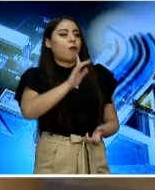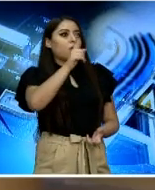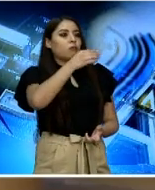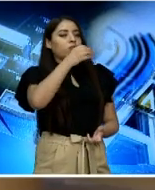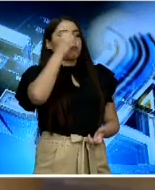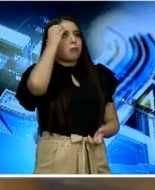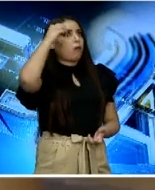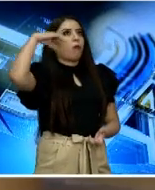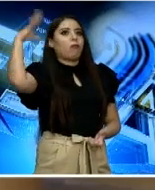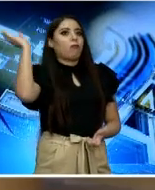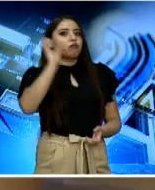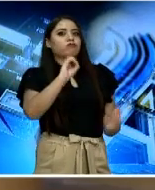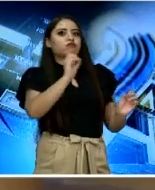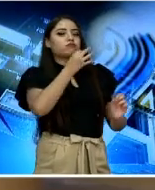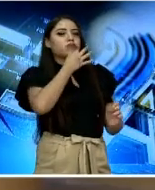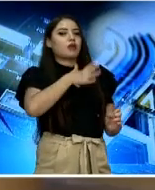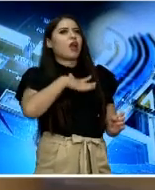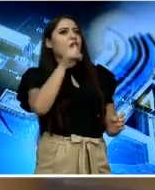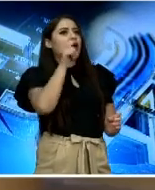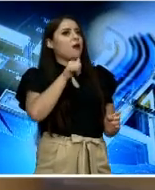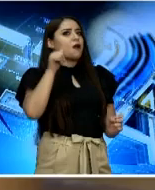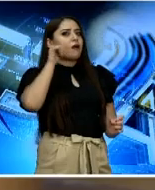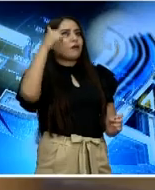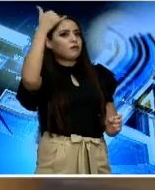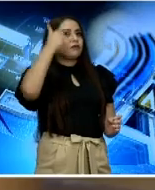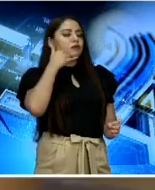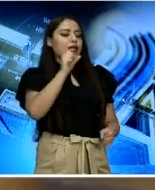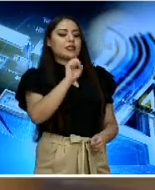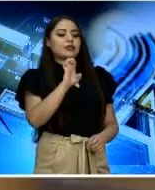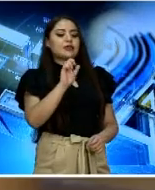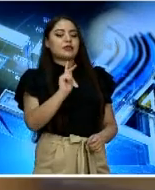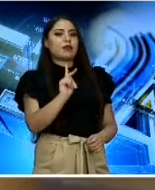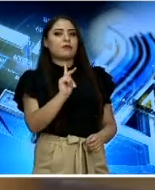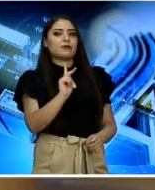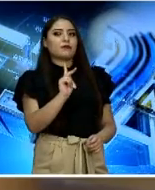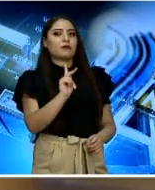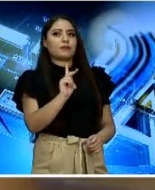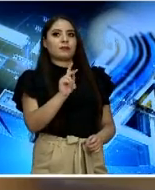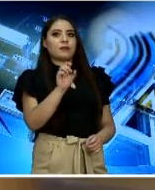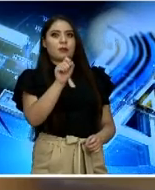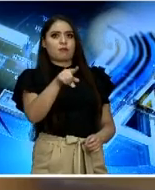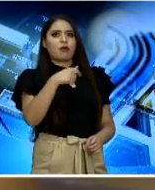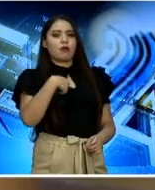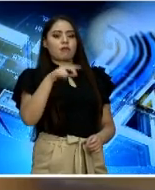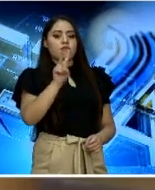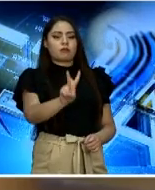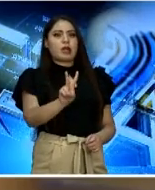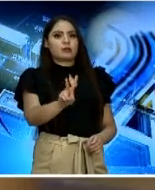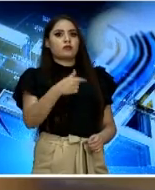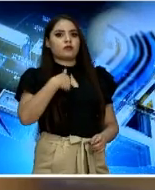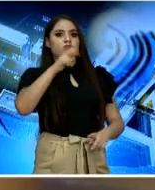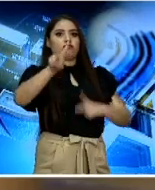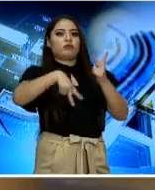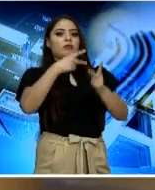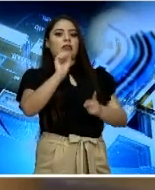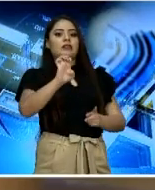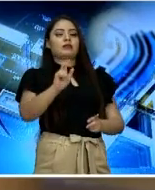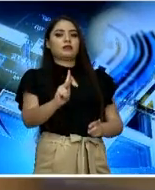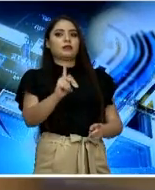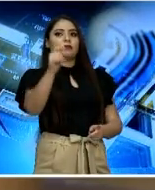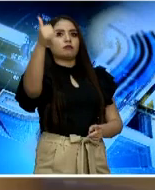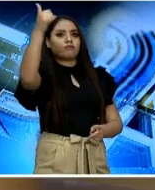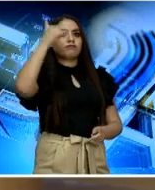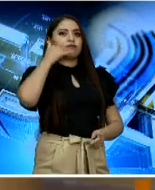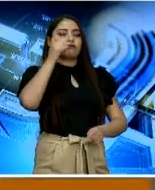ayer recibí una llamada de la SEP, porque el mismo viernes me dirigí ahí y me habló la coordinadora y